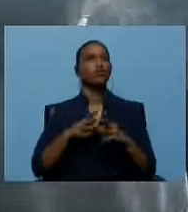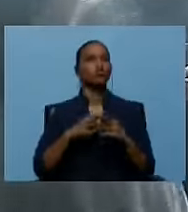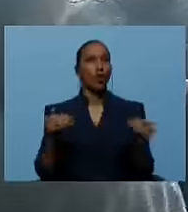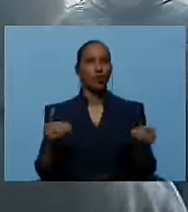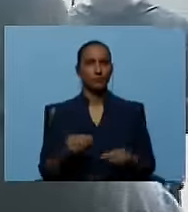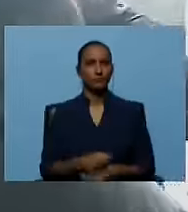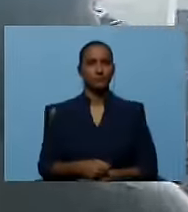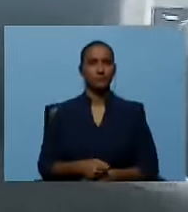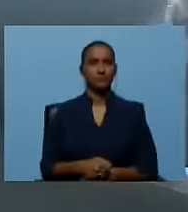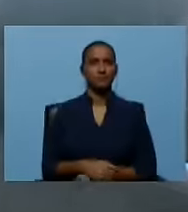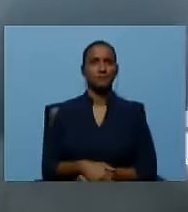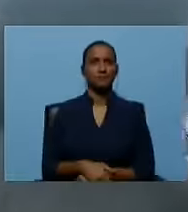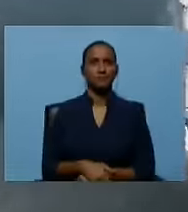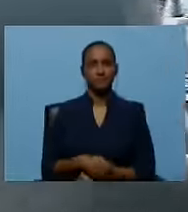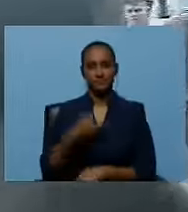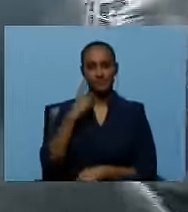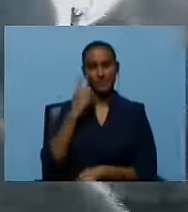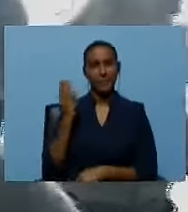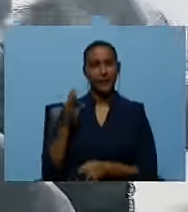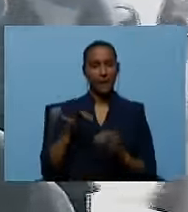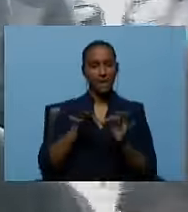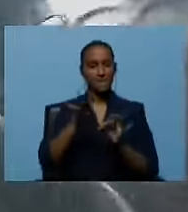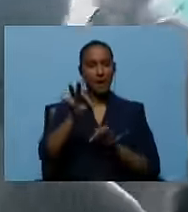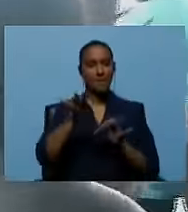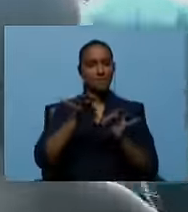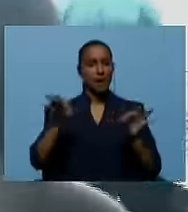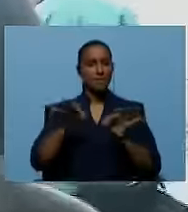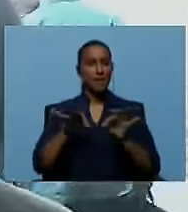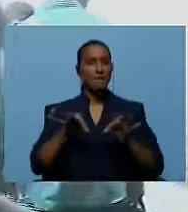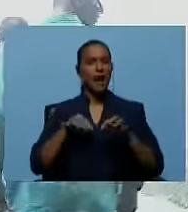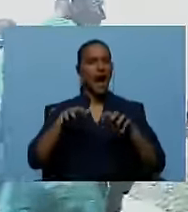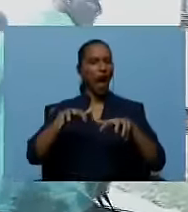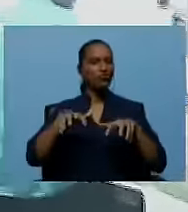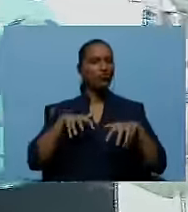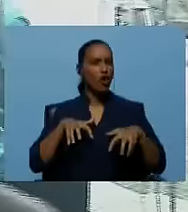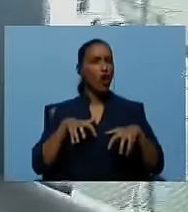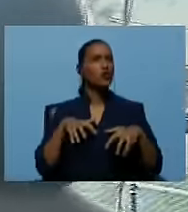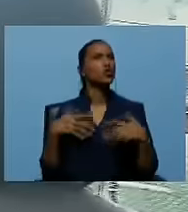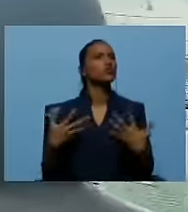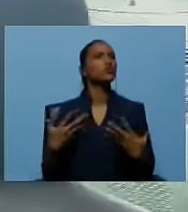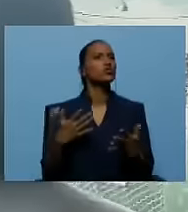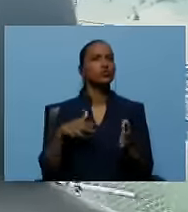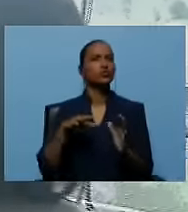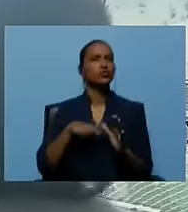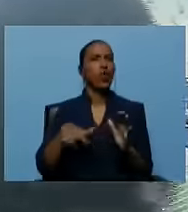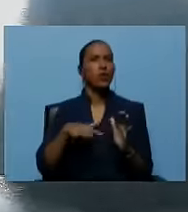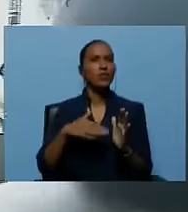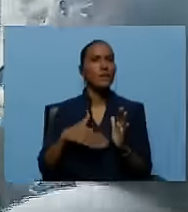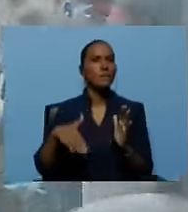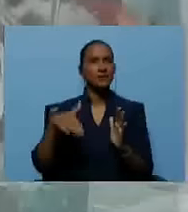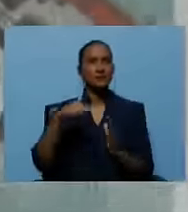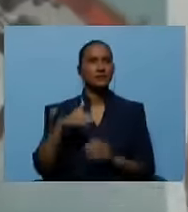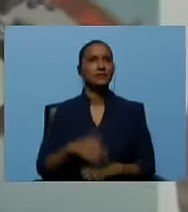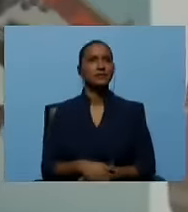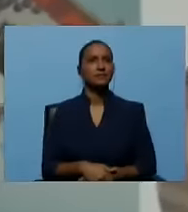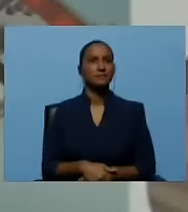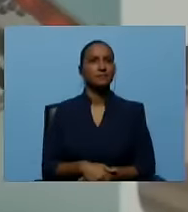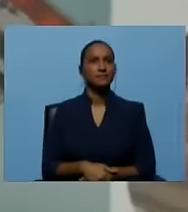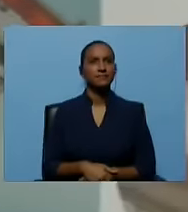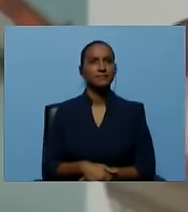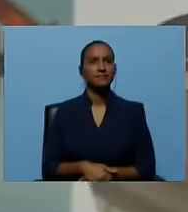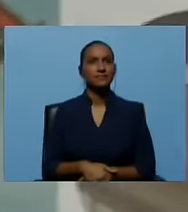Aquí veo los planos del auditorio. ¿Cómo es esto? Cuéntame. ¿Esto quedaría en qué piso? No, ¿en qué parte quedaría? Esta es la etapa